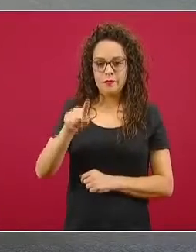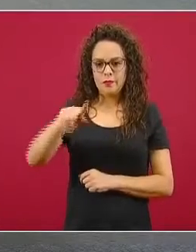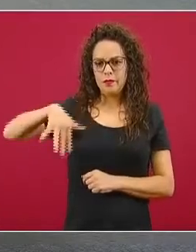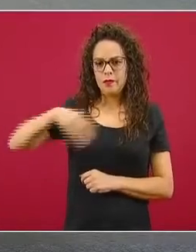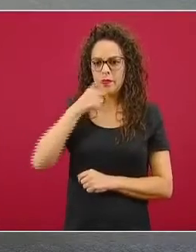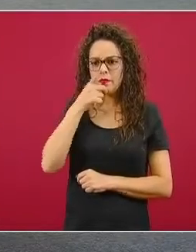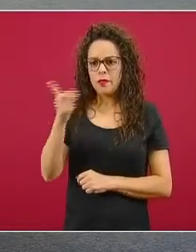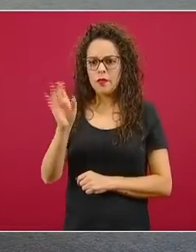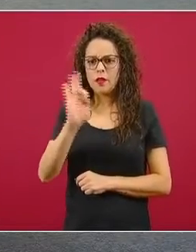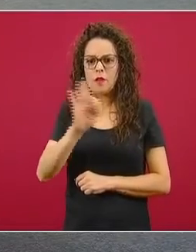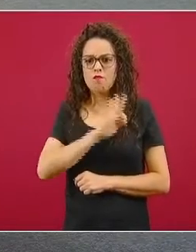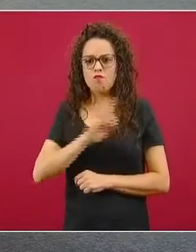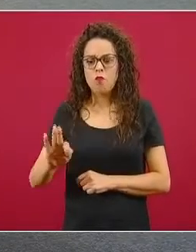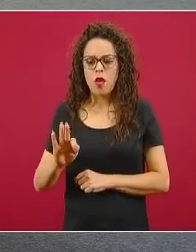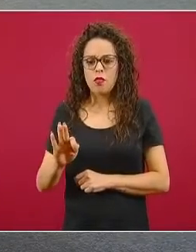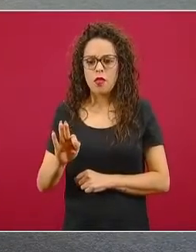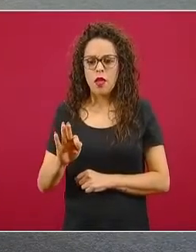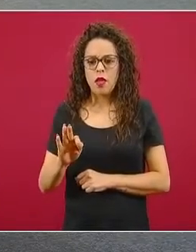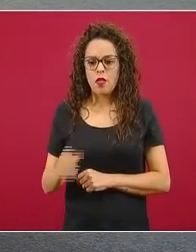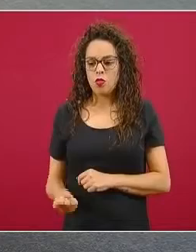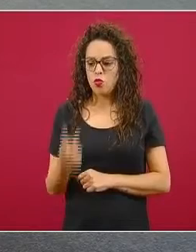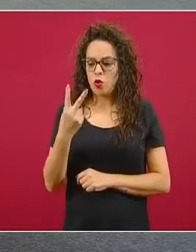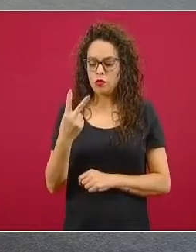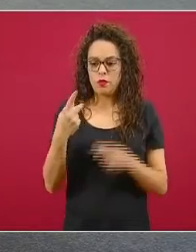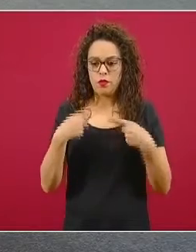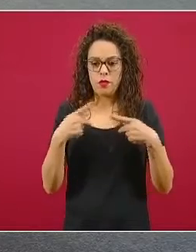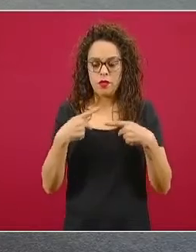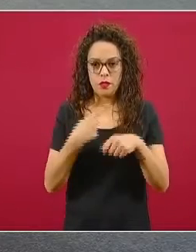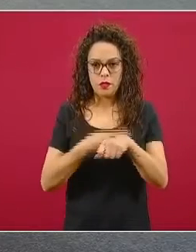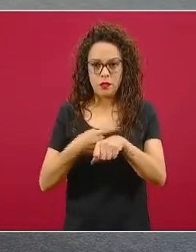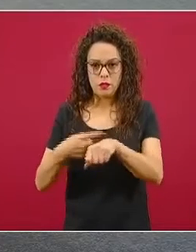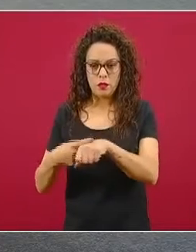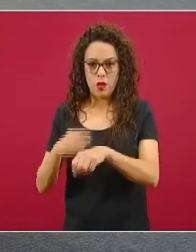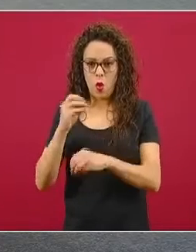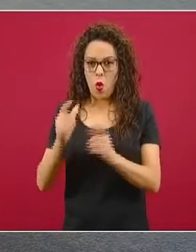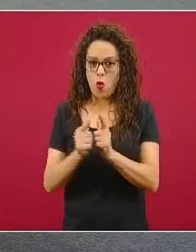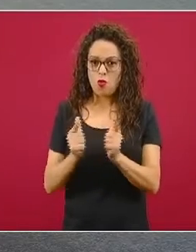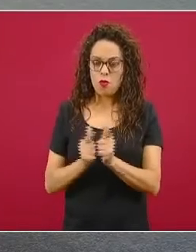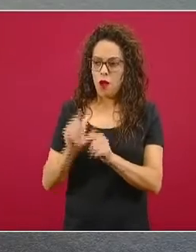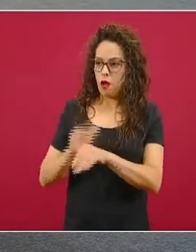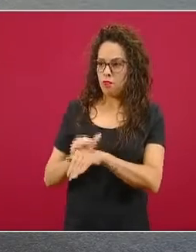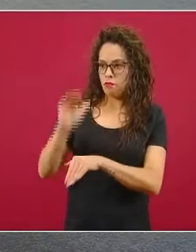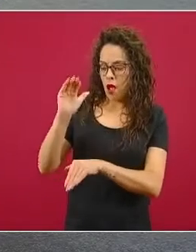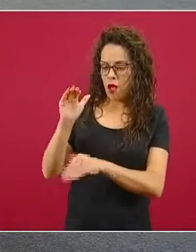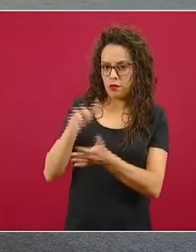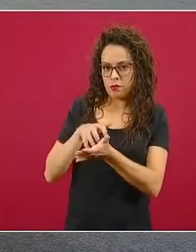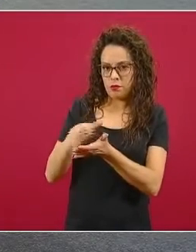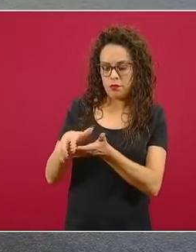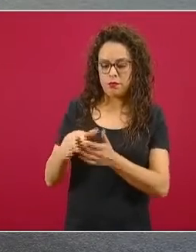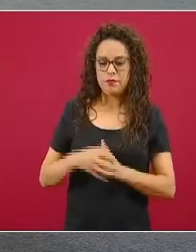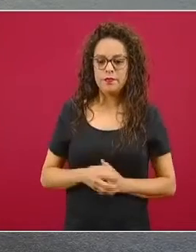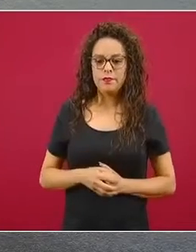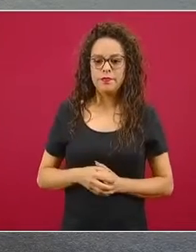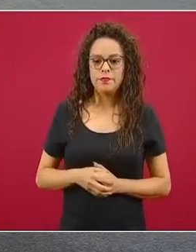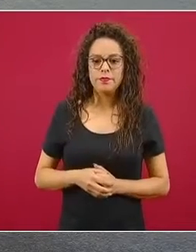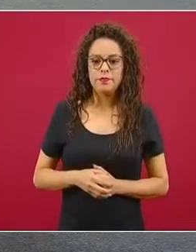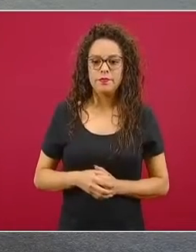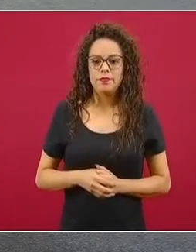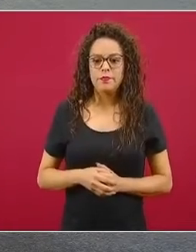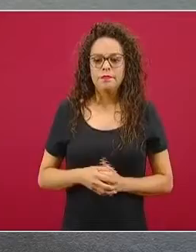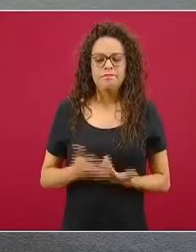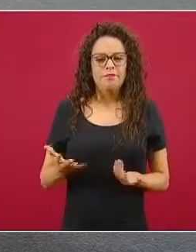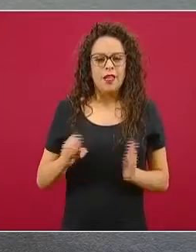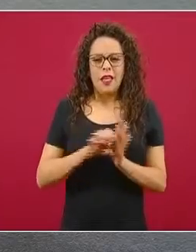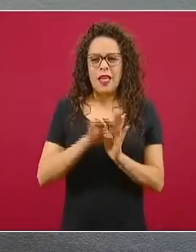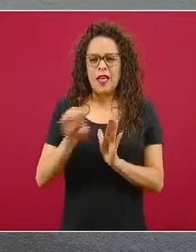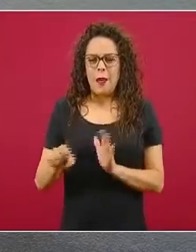personas, incluso de 2 personas o pues grupos mayores. Recordaba las marchas,